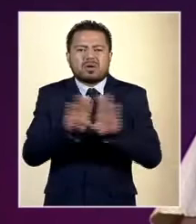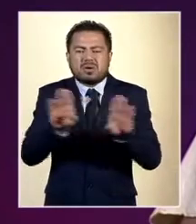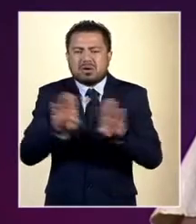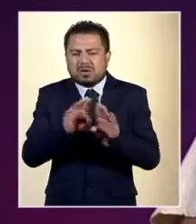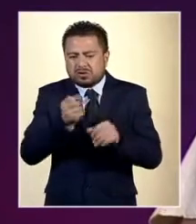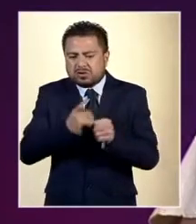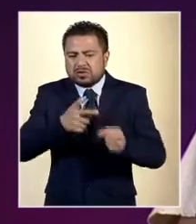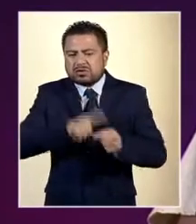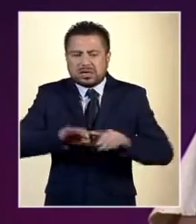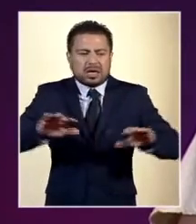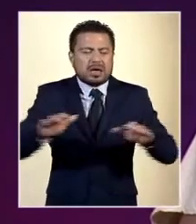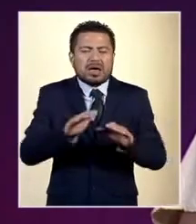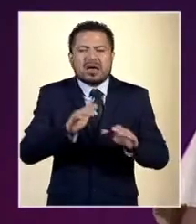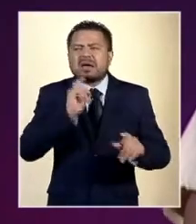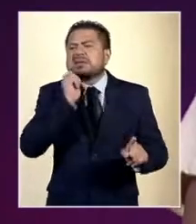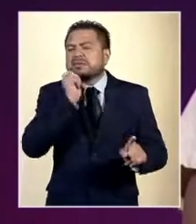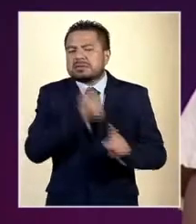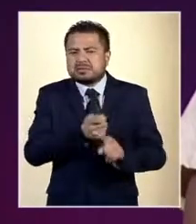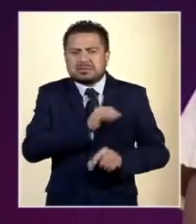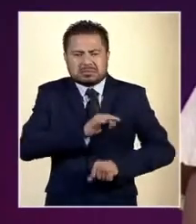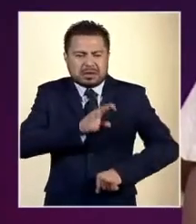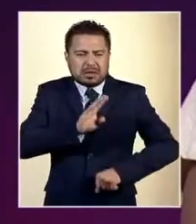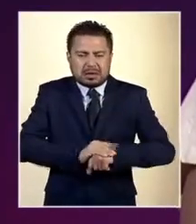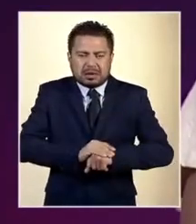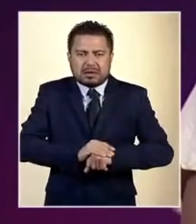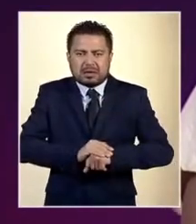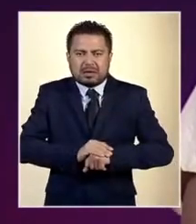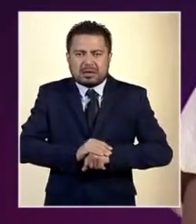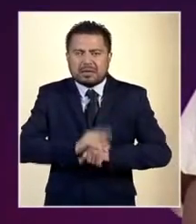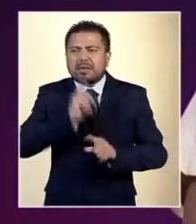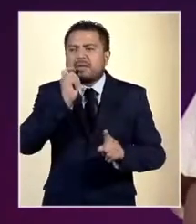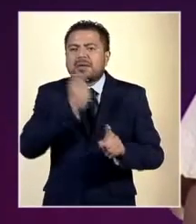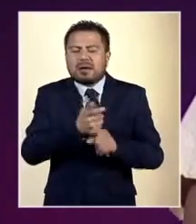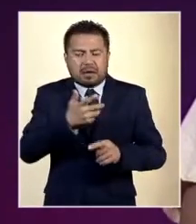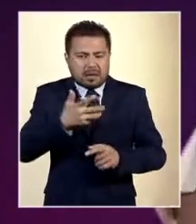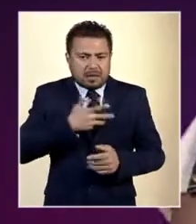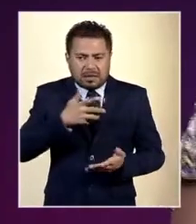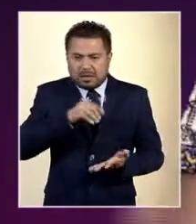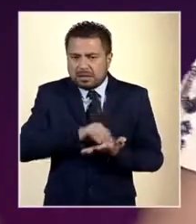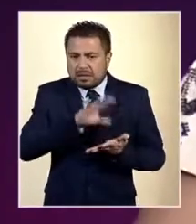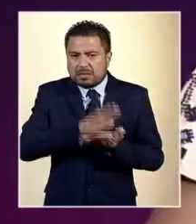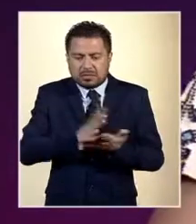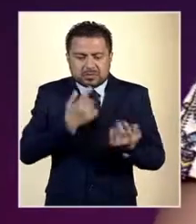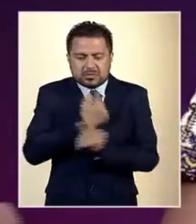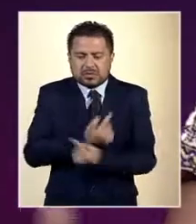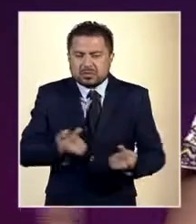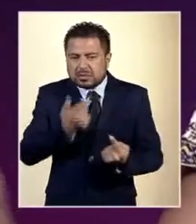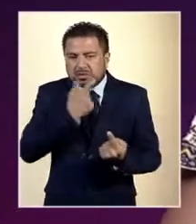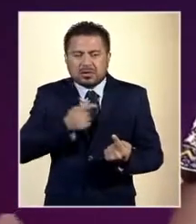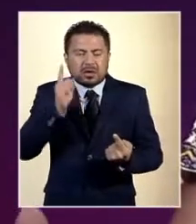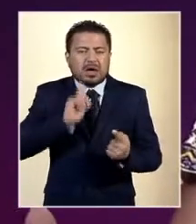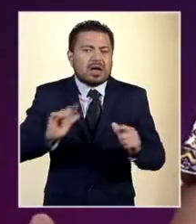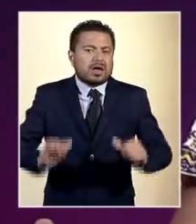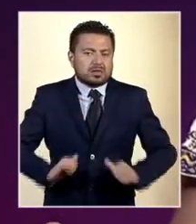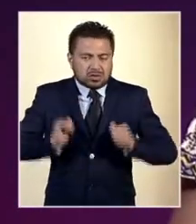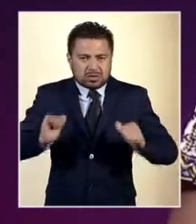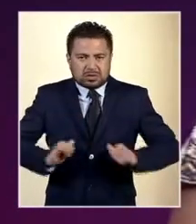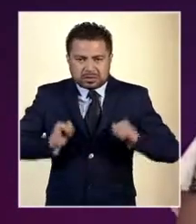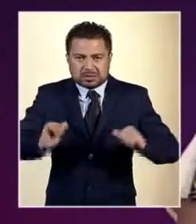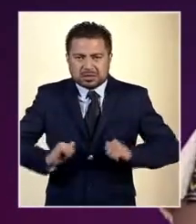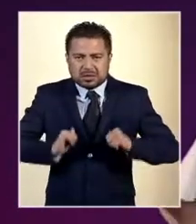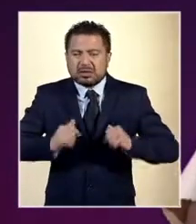esta sociedad que permite que haya niños, niñas,